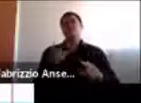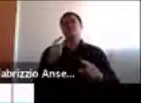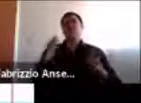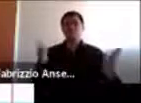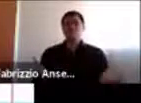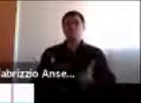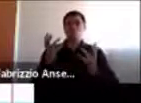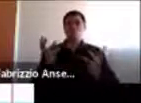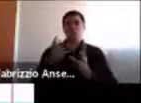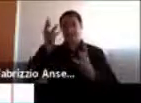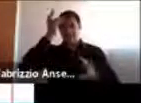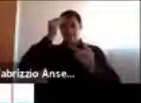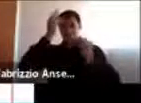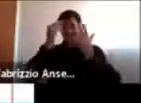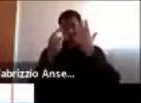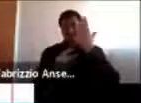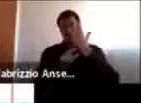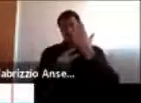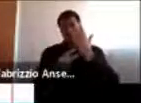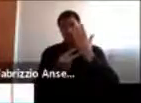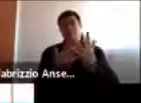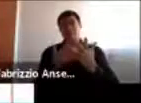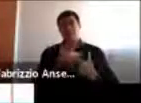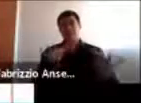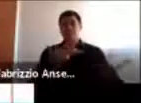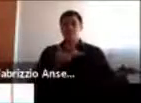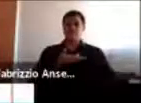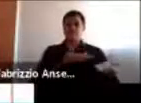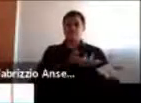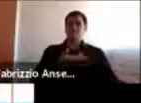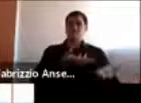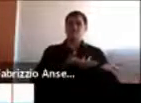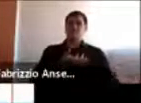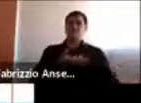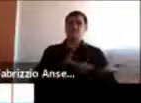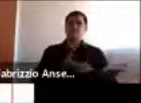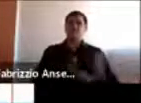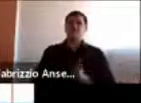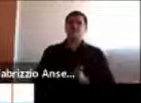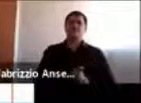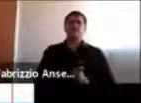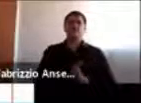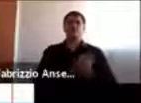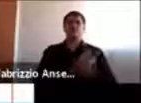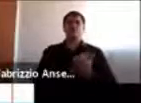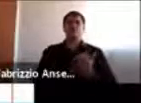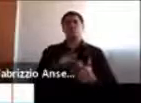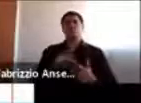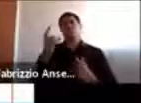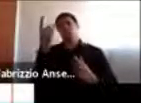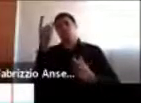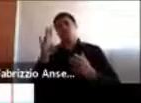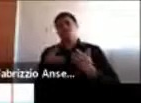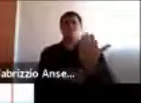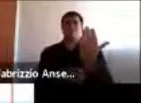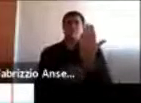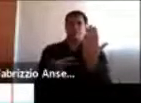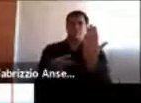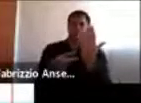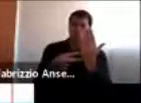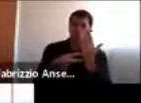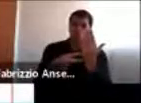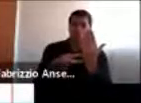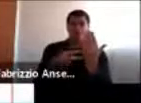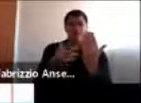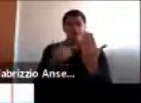tecnología y que tiene que ver con la interacción humana en el fondo la primera interacción con la tecnología no es tan positiva como